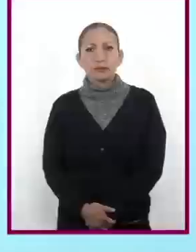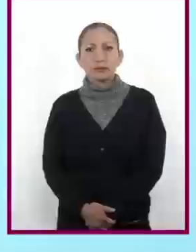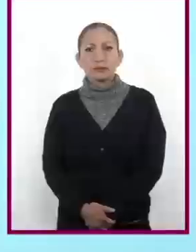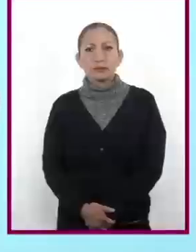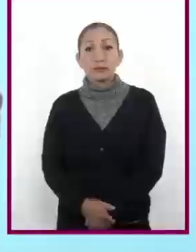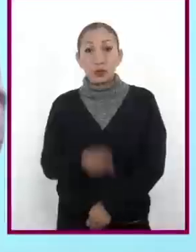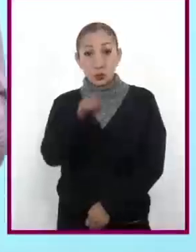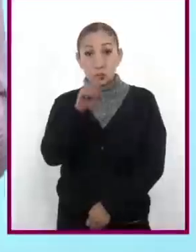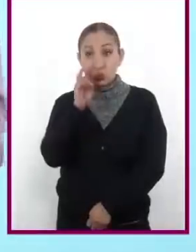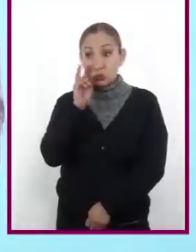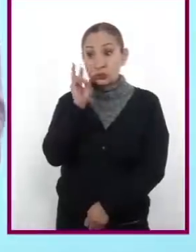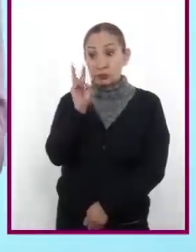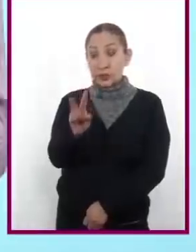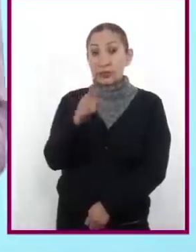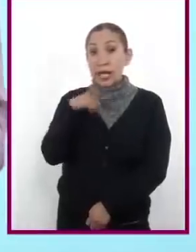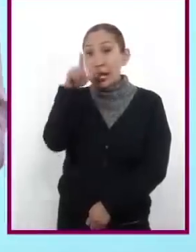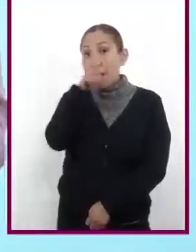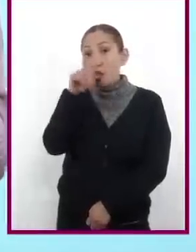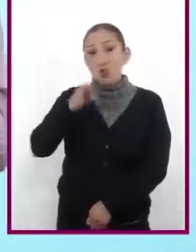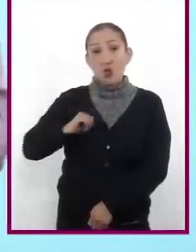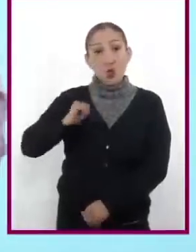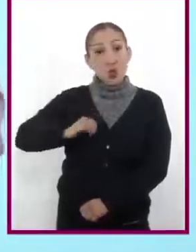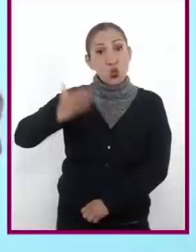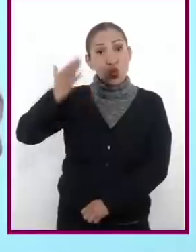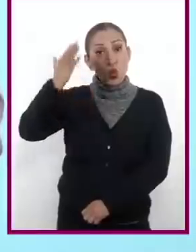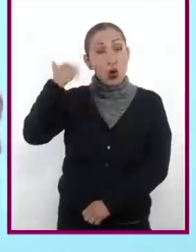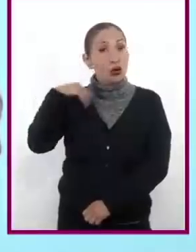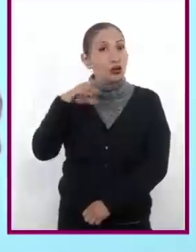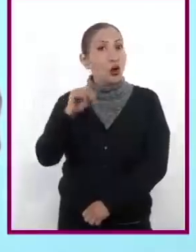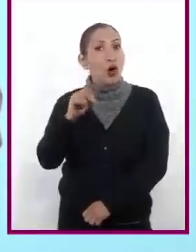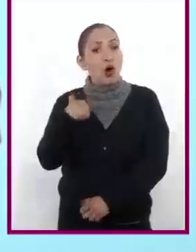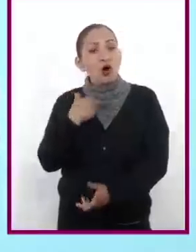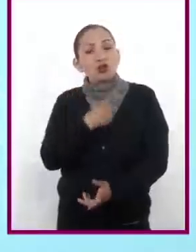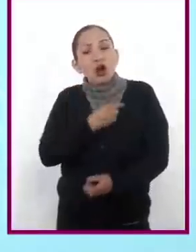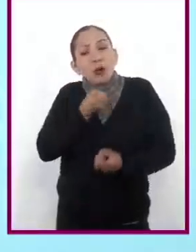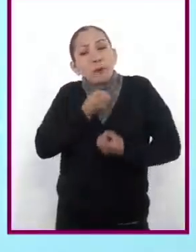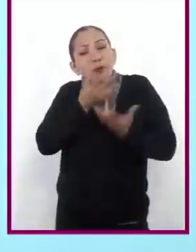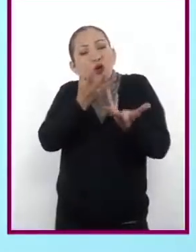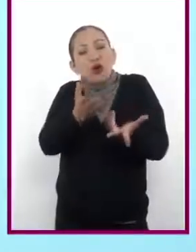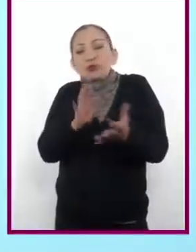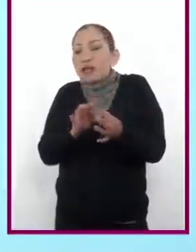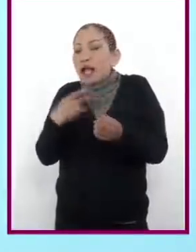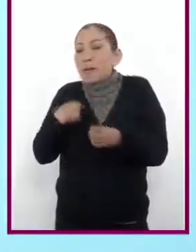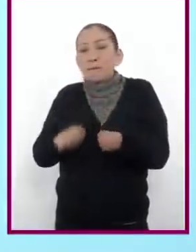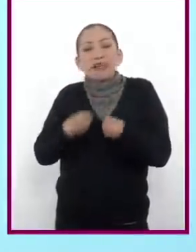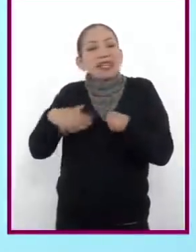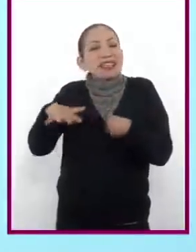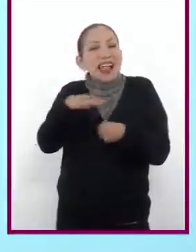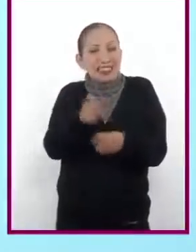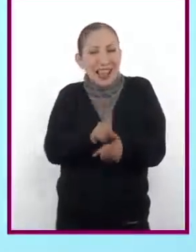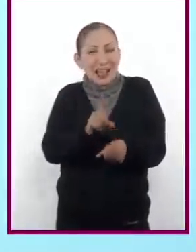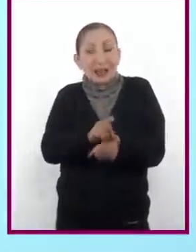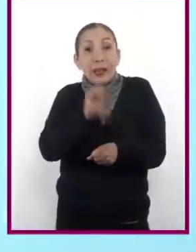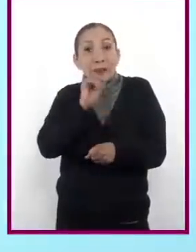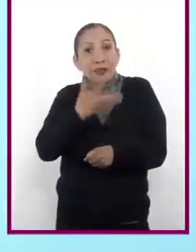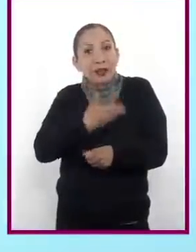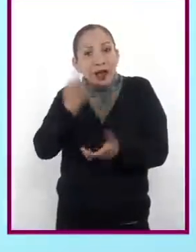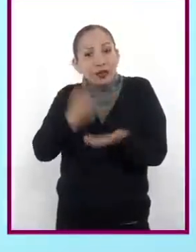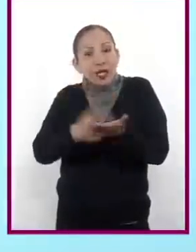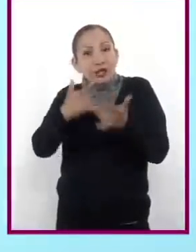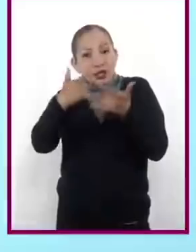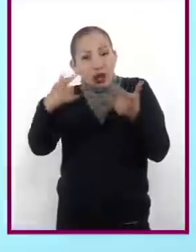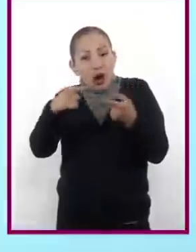Como pudieron observar, las lenguas originarias no solo comunican la cotidianidad, sino que albergan su